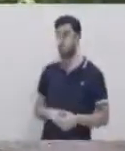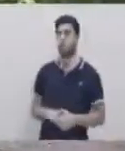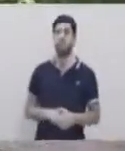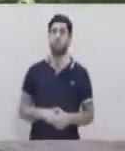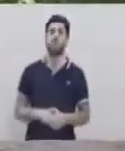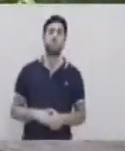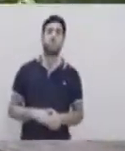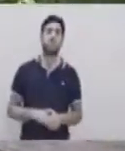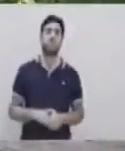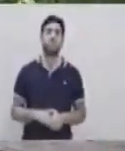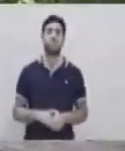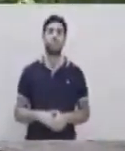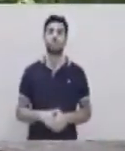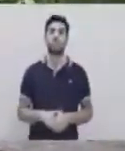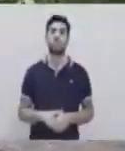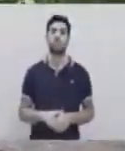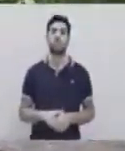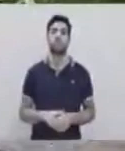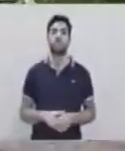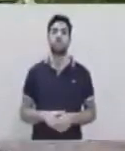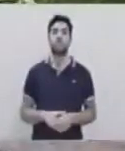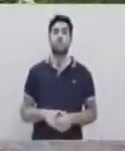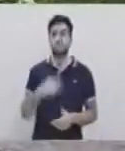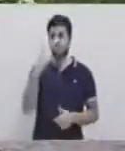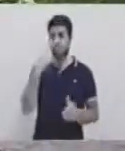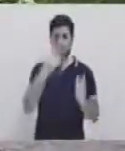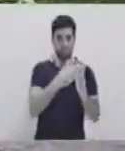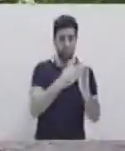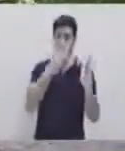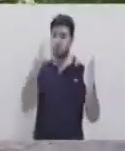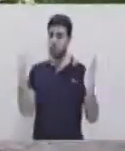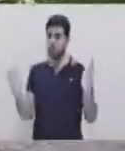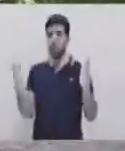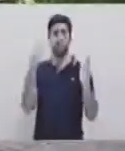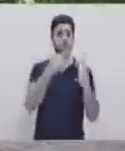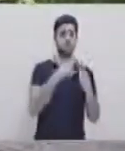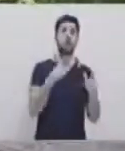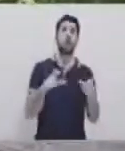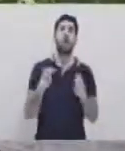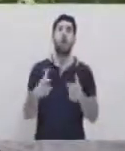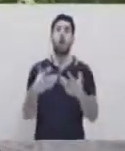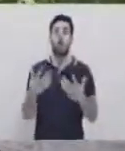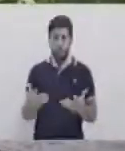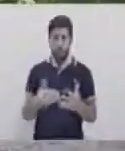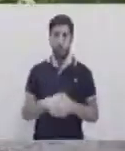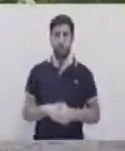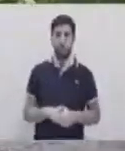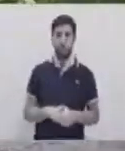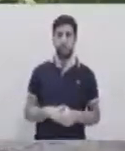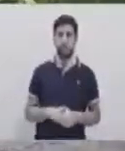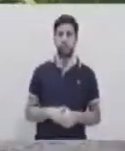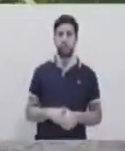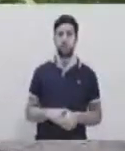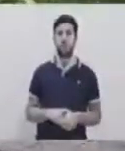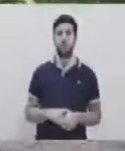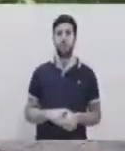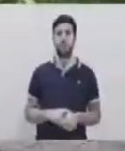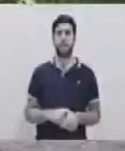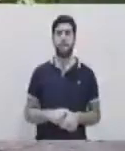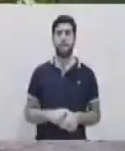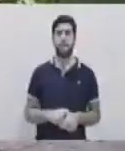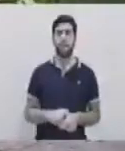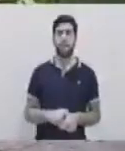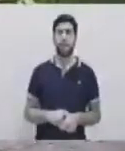hacer? Estoy yo aquí en un extremo y tengo que llegar hasta donde están las